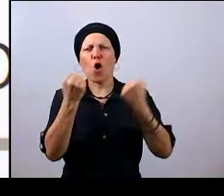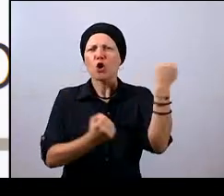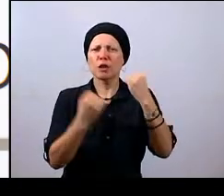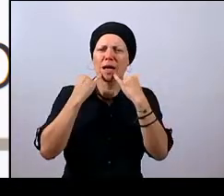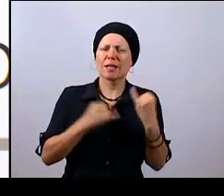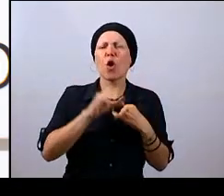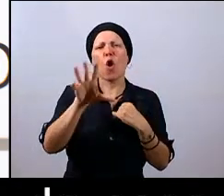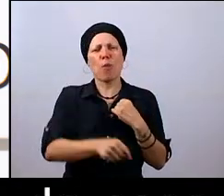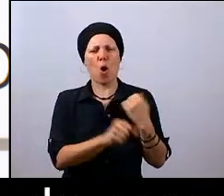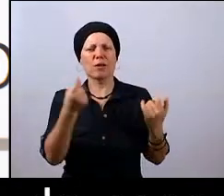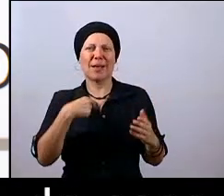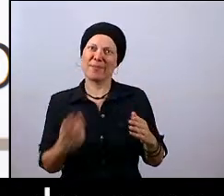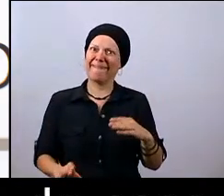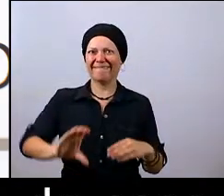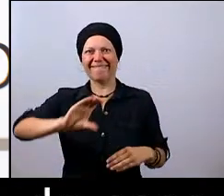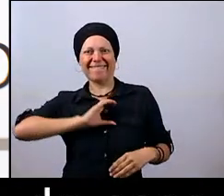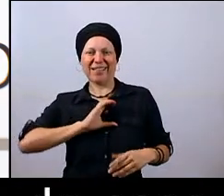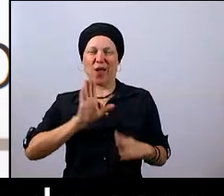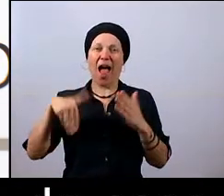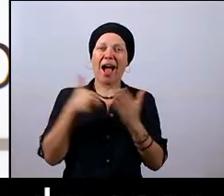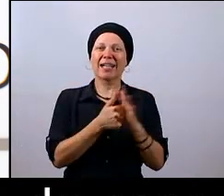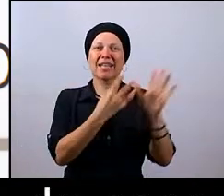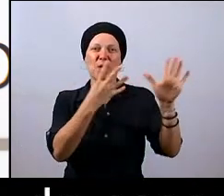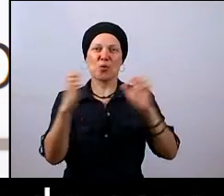vamos a recibir esa ayuda de hasta